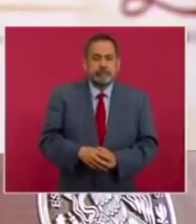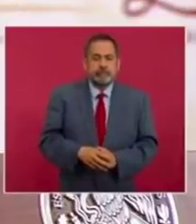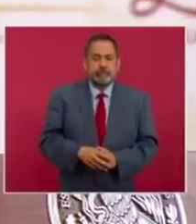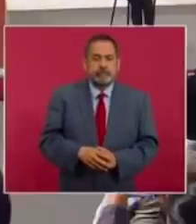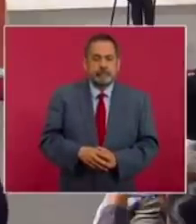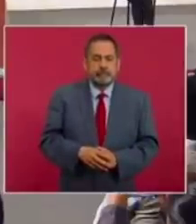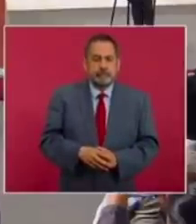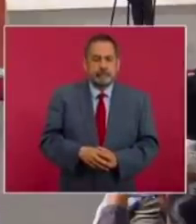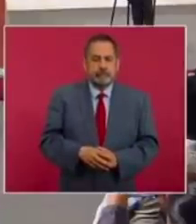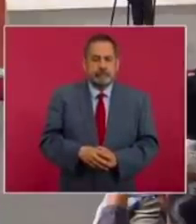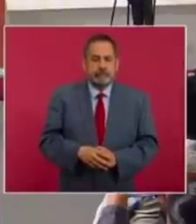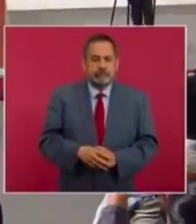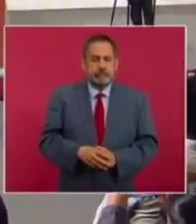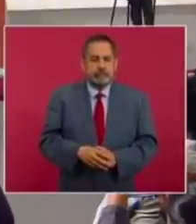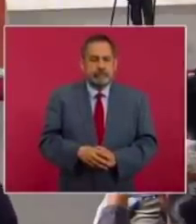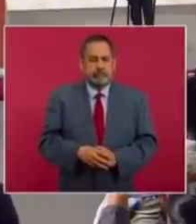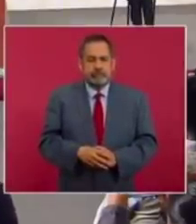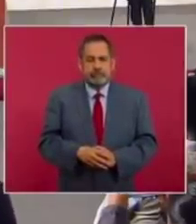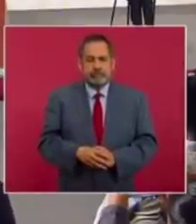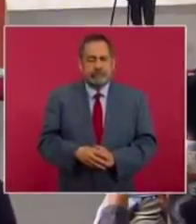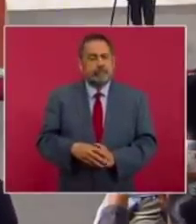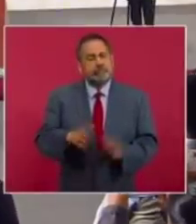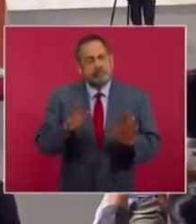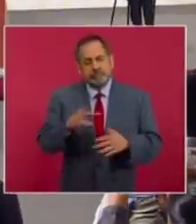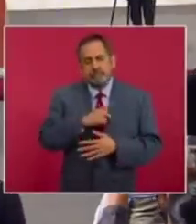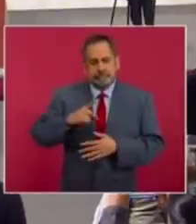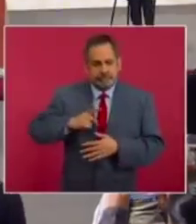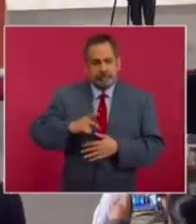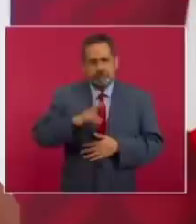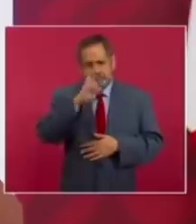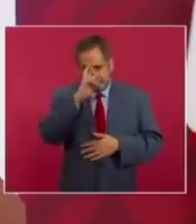De todas formas, pues tenemos que ser nosotros respetuosos y